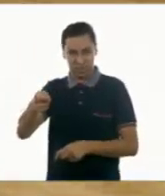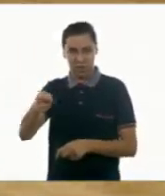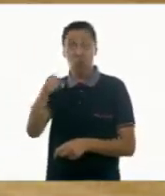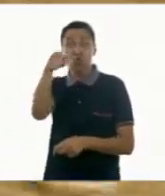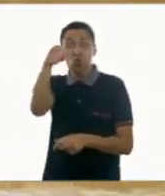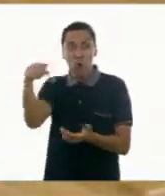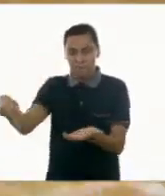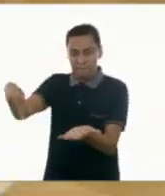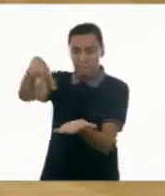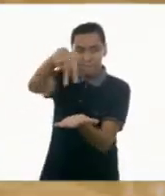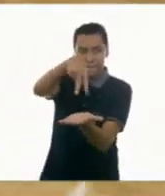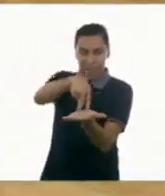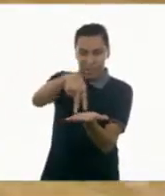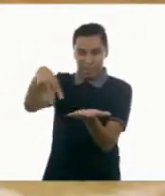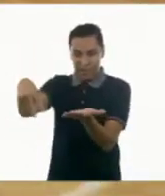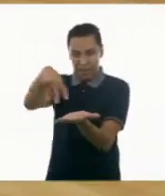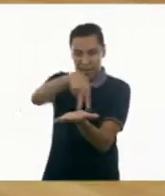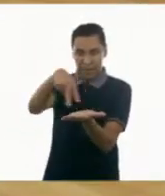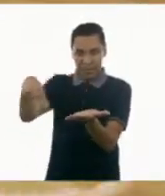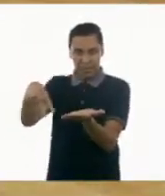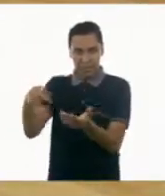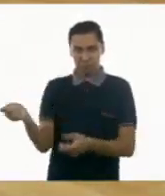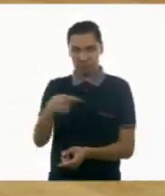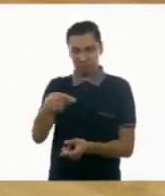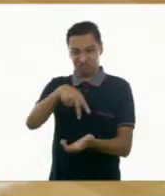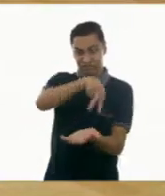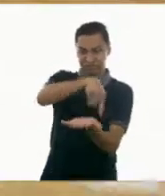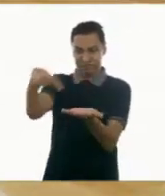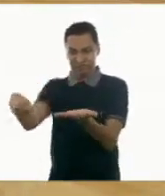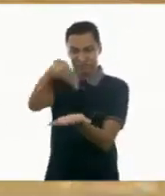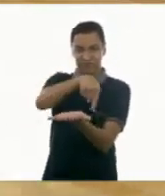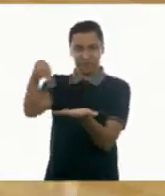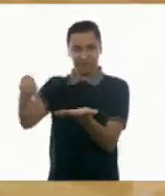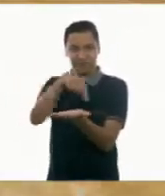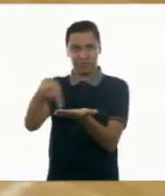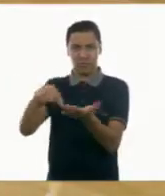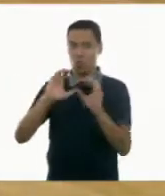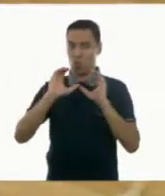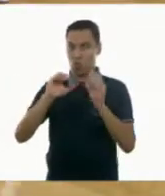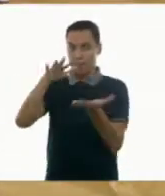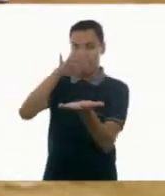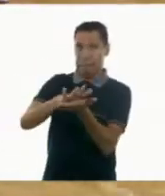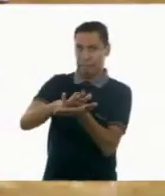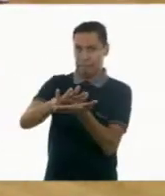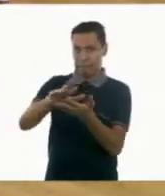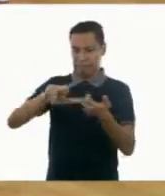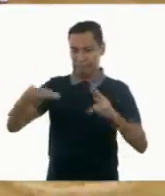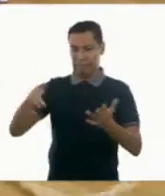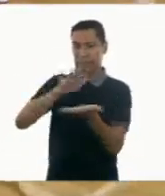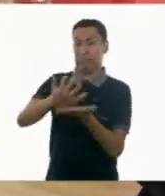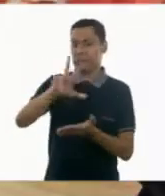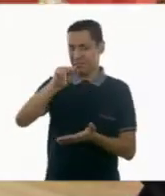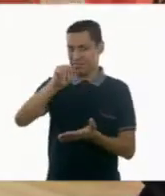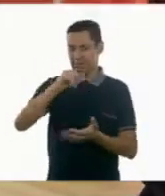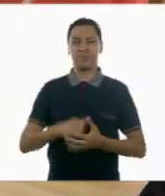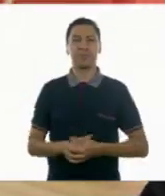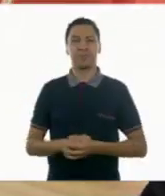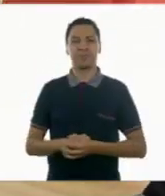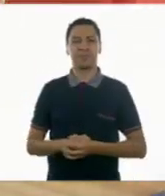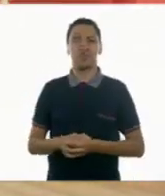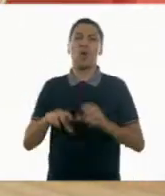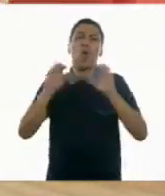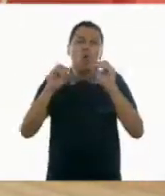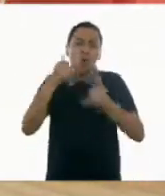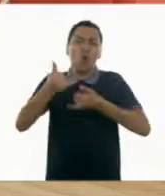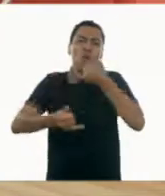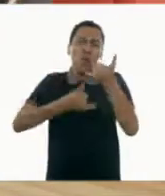sin pisarla. hasta ahí. Pero también podemos jugar a